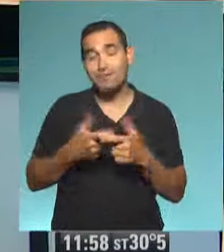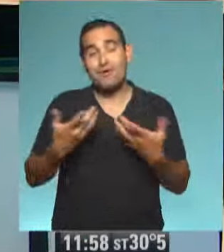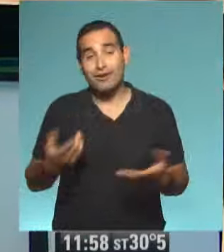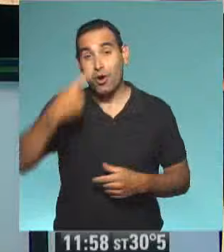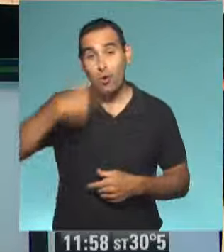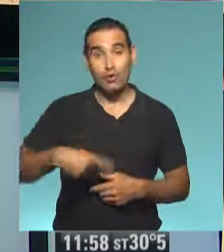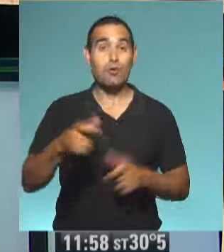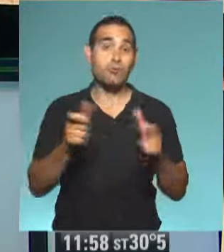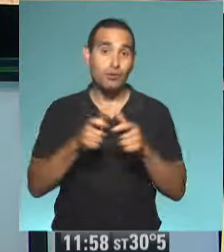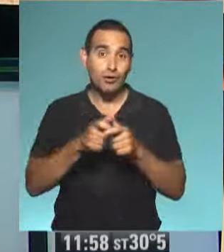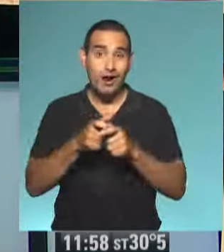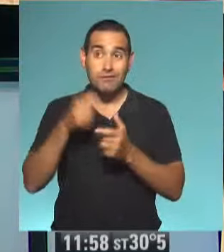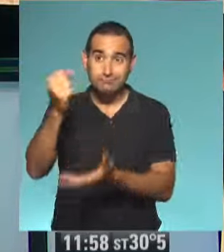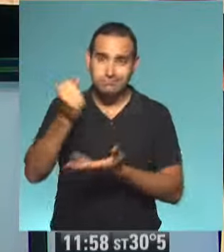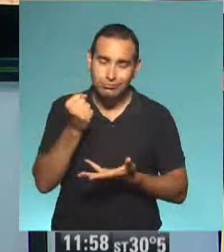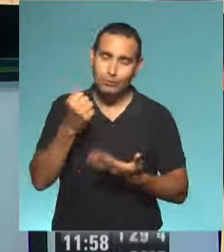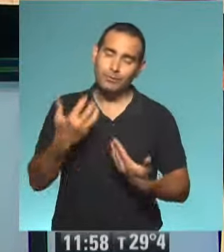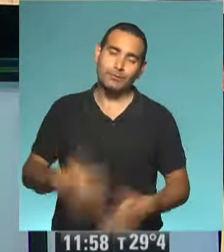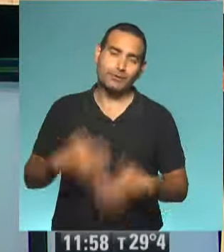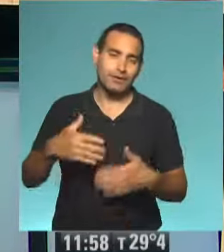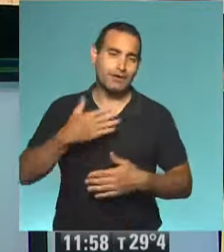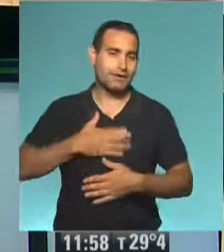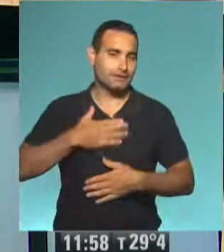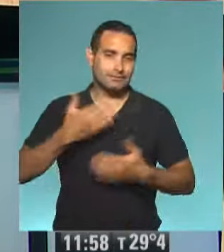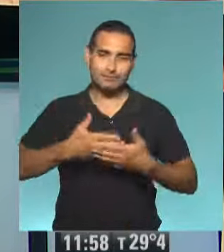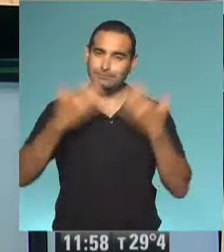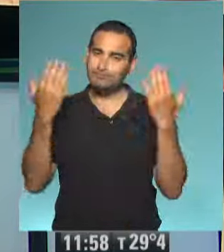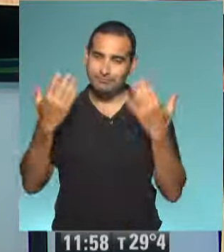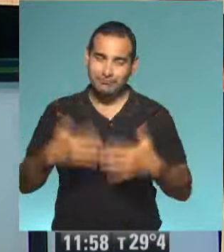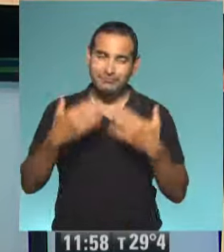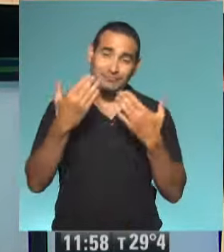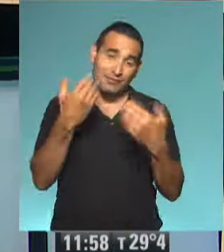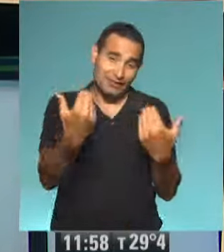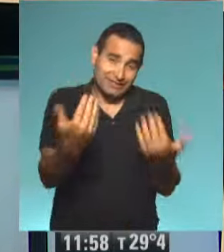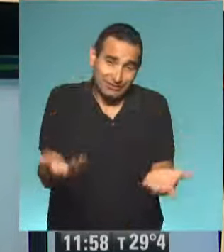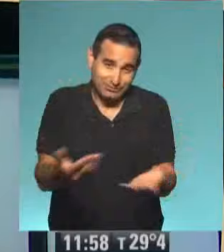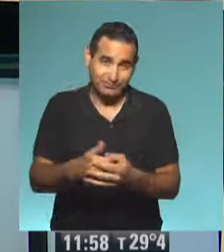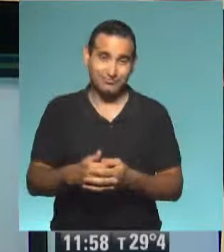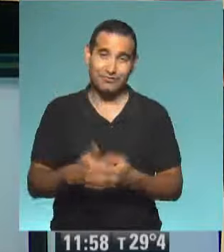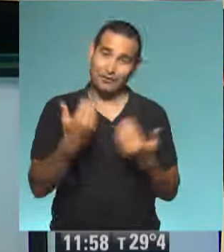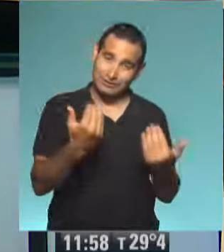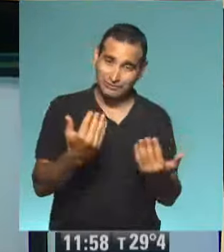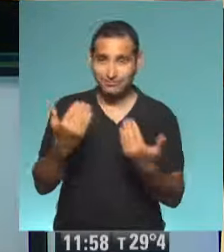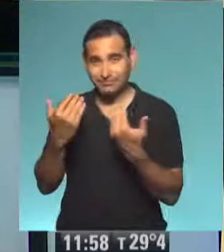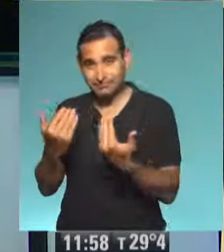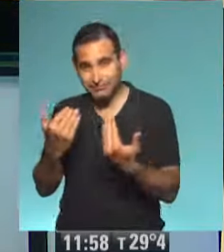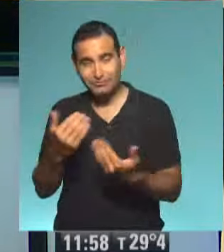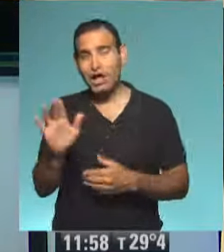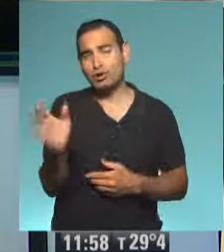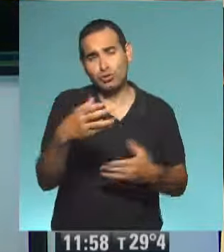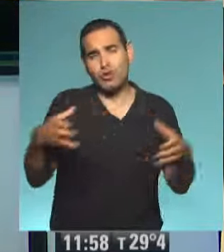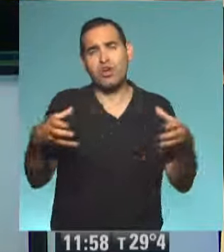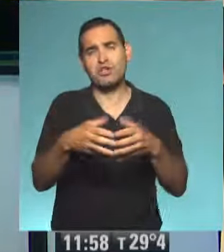último programa, recibir esa distinción para nosotros es una alegría enorme. Y felicitaciones. Enorme. De parte nuestra a todo el